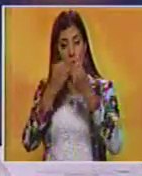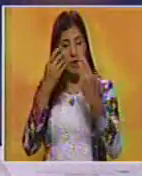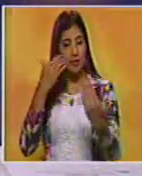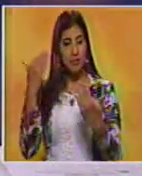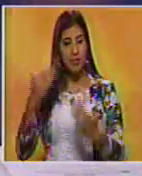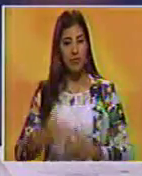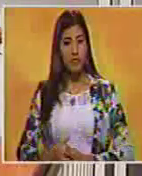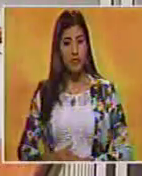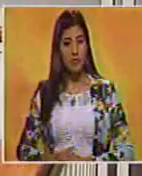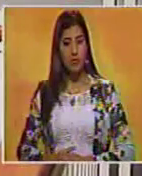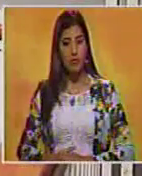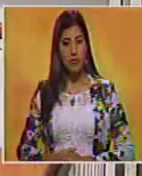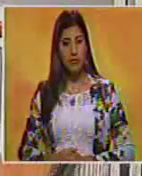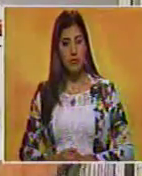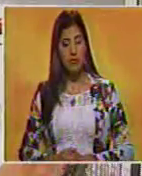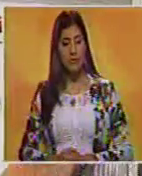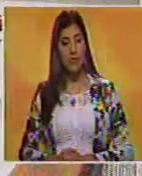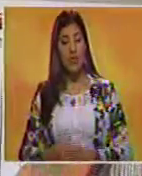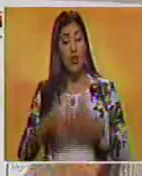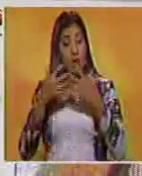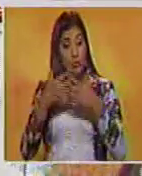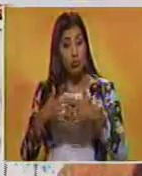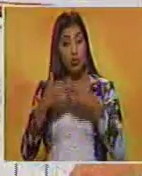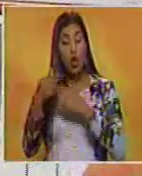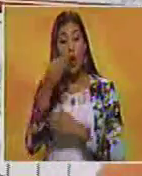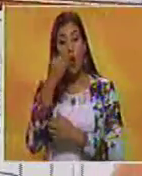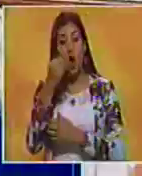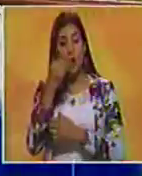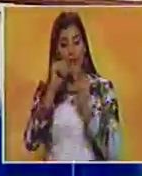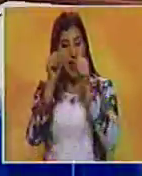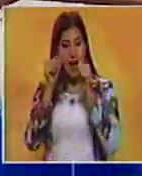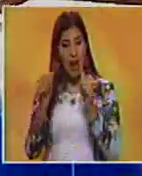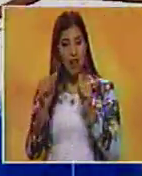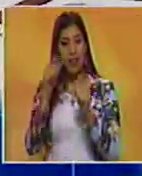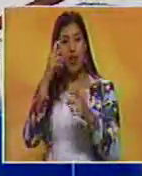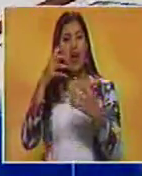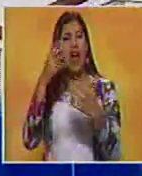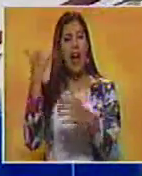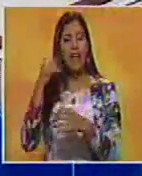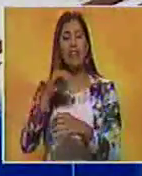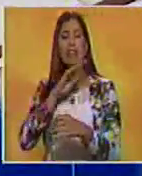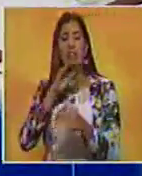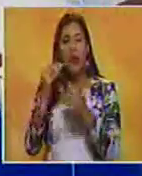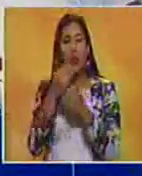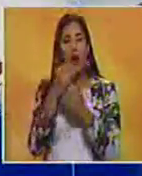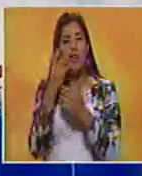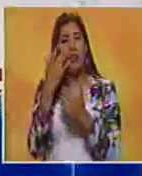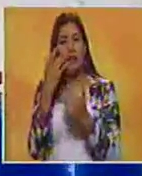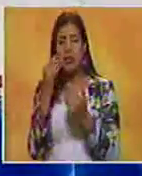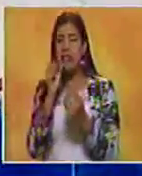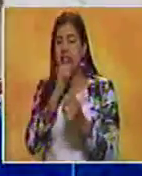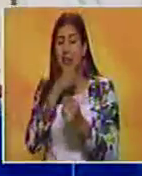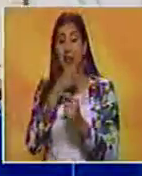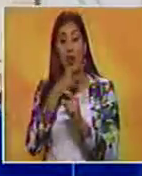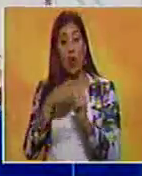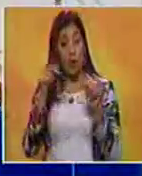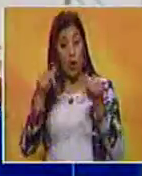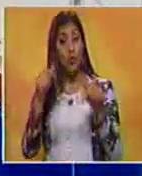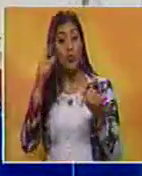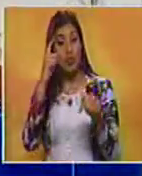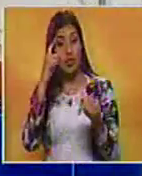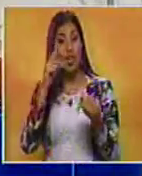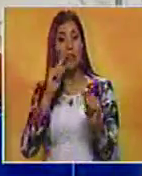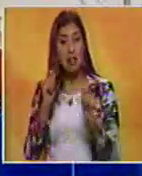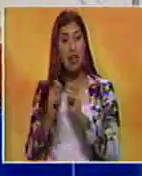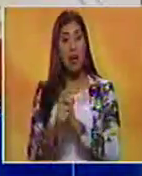Veamos. La producción de alimentos artesanales era un oficio que se guardaba como un misterio. Hoy en día